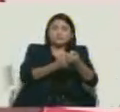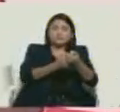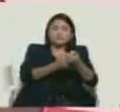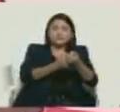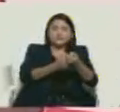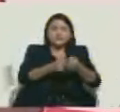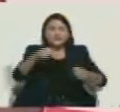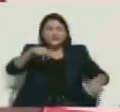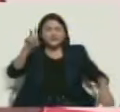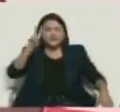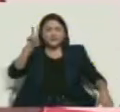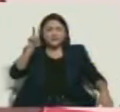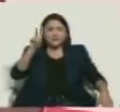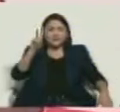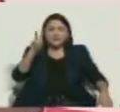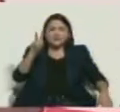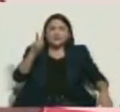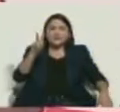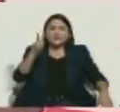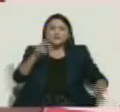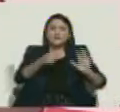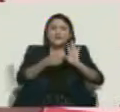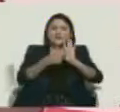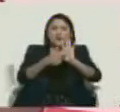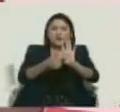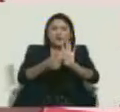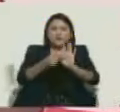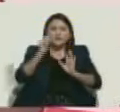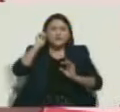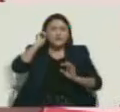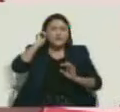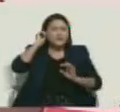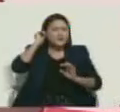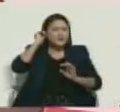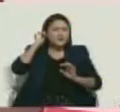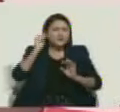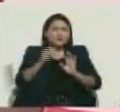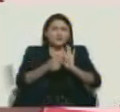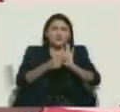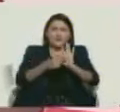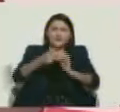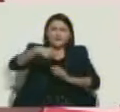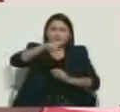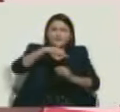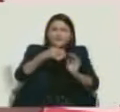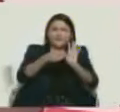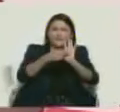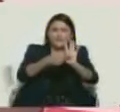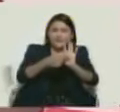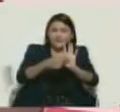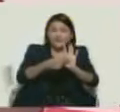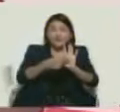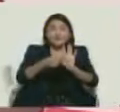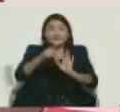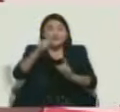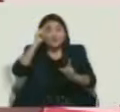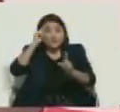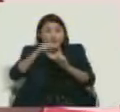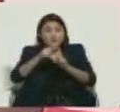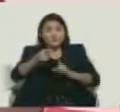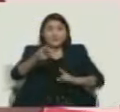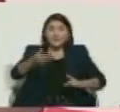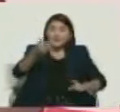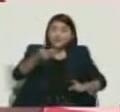Nuestro partido, el reto más importante que tenemos ahorita es ganar el 28 de julio. Ese es el reto que tenemos, y